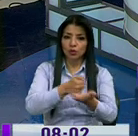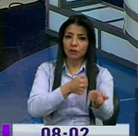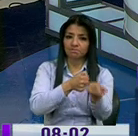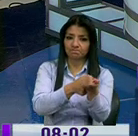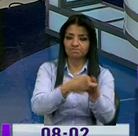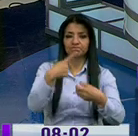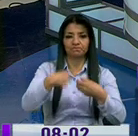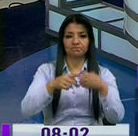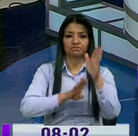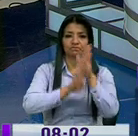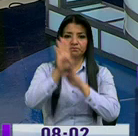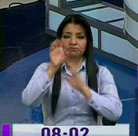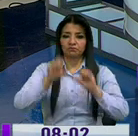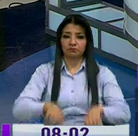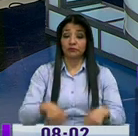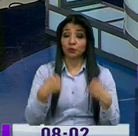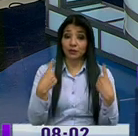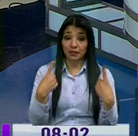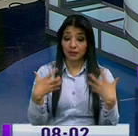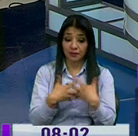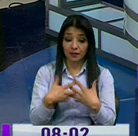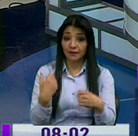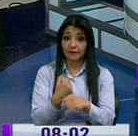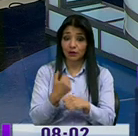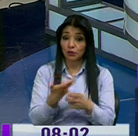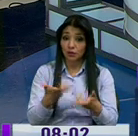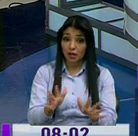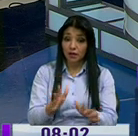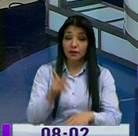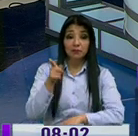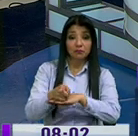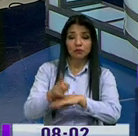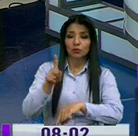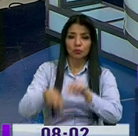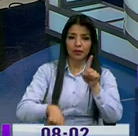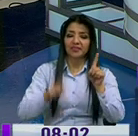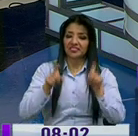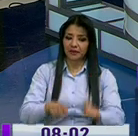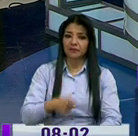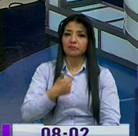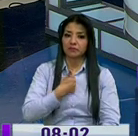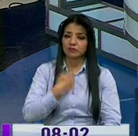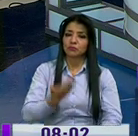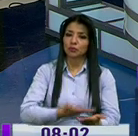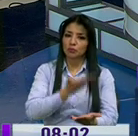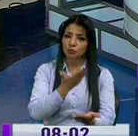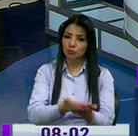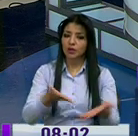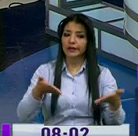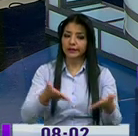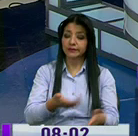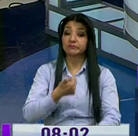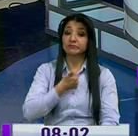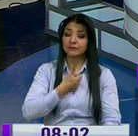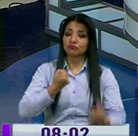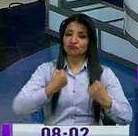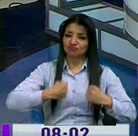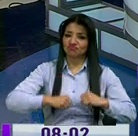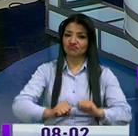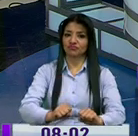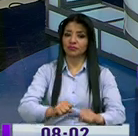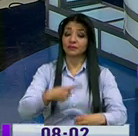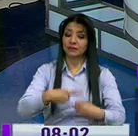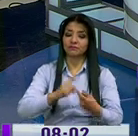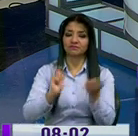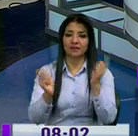entendemos, no trabajamos en conjunto, no solamente podemos exigir, hay que crear propuestas en favor de que nosotros entendamos de que Quito